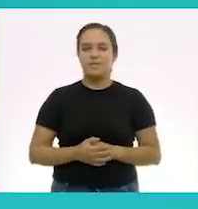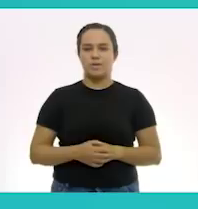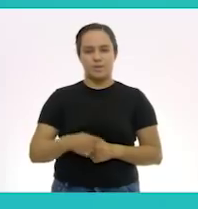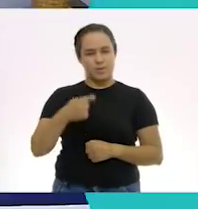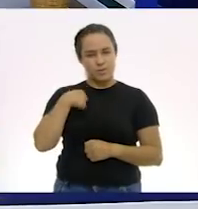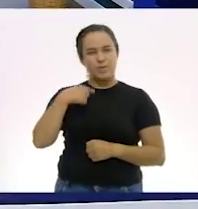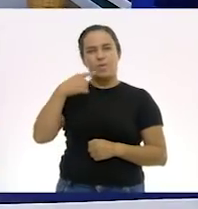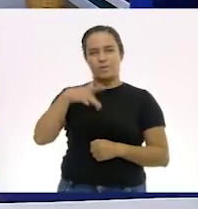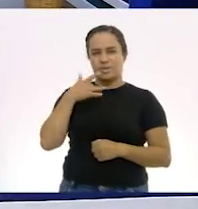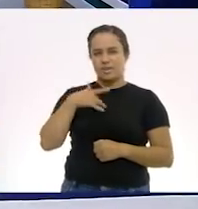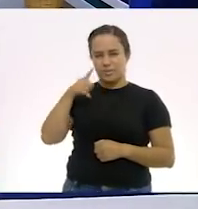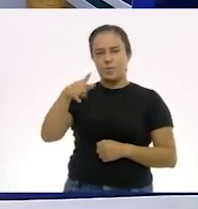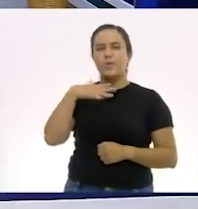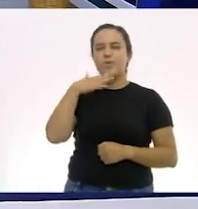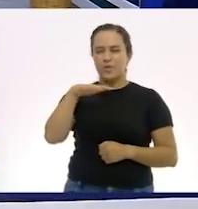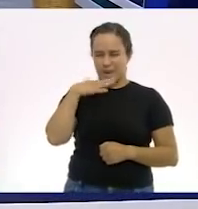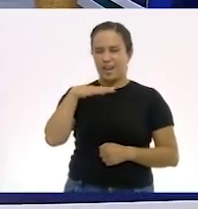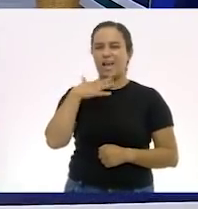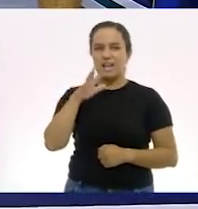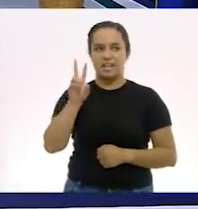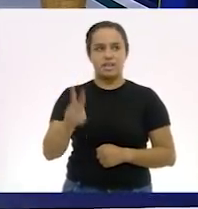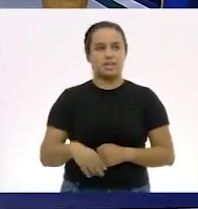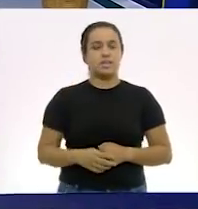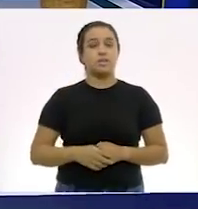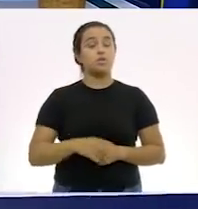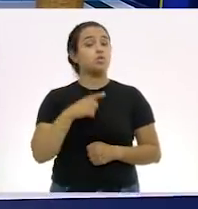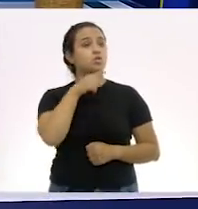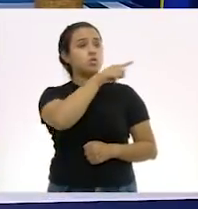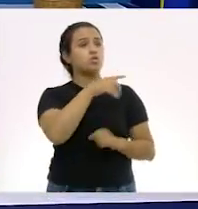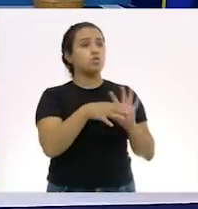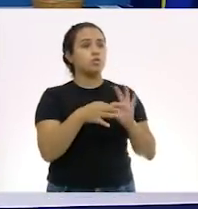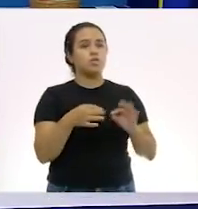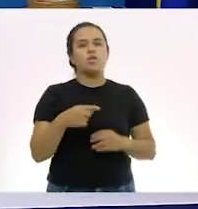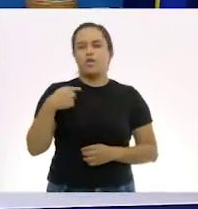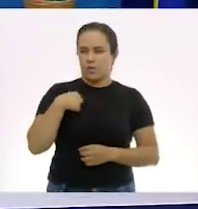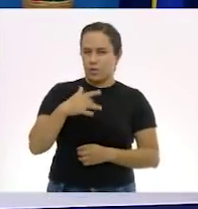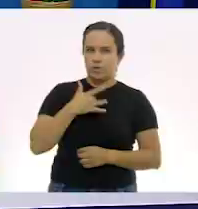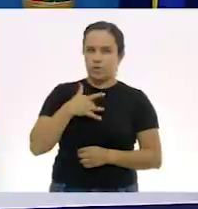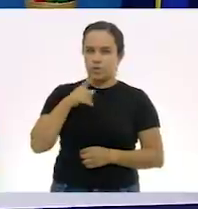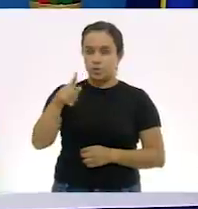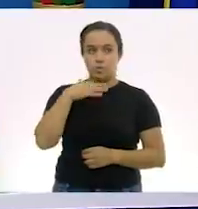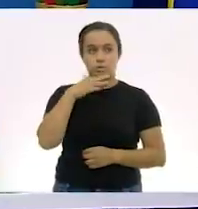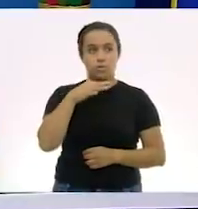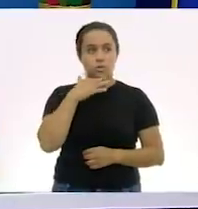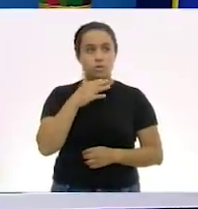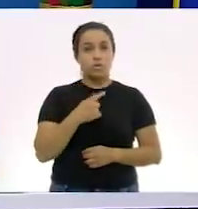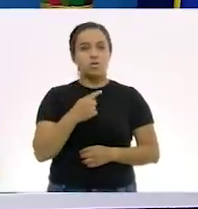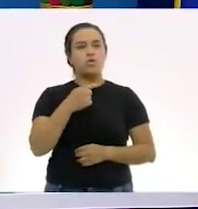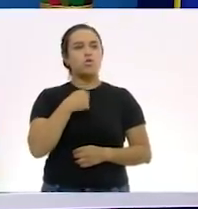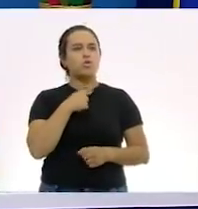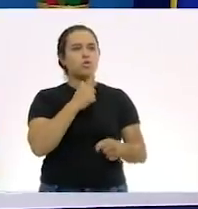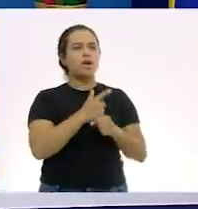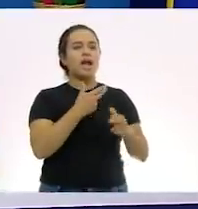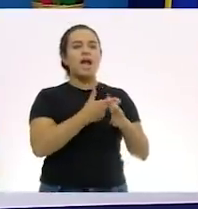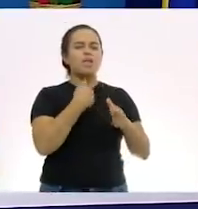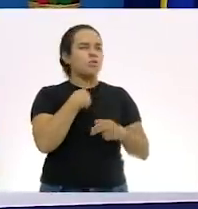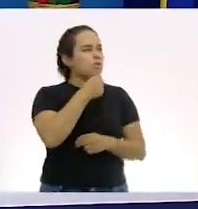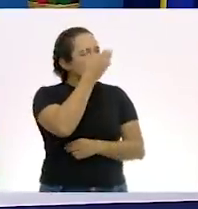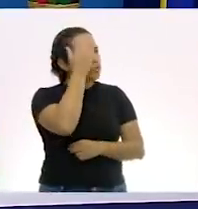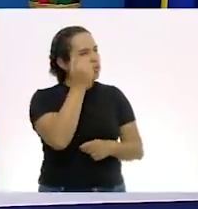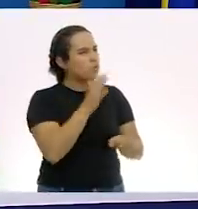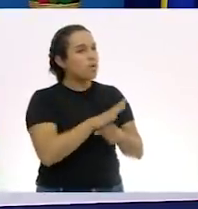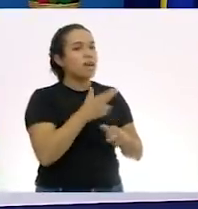¿Es un? Es un perro. No puede ser. ¿Otra vez? Mejor amigo del hombre. Otra vez. Caray, bueno, ni modo. Ay, los amo. Reto